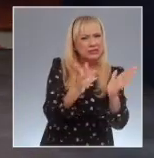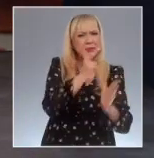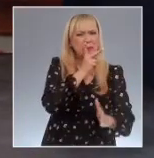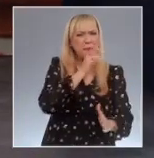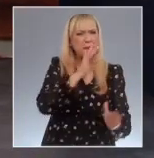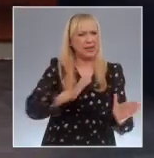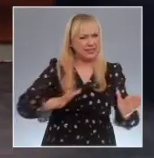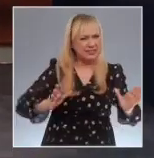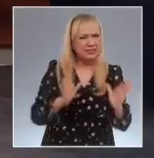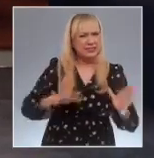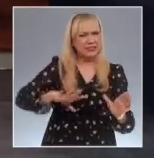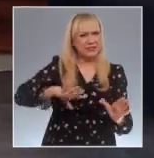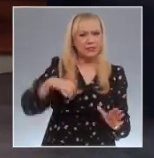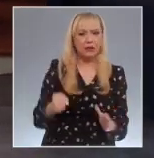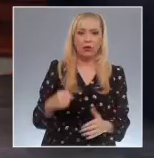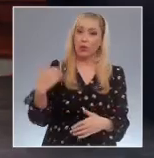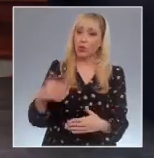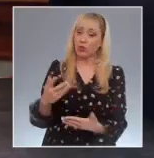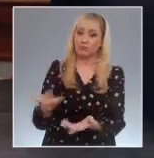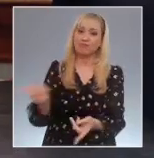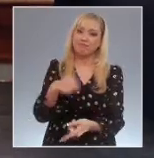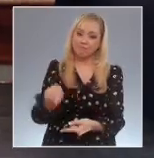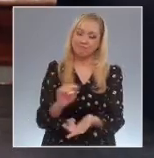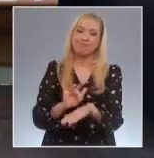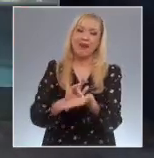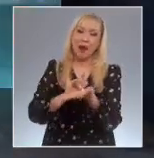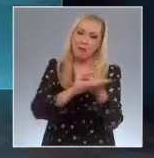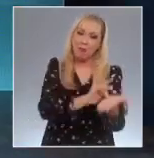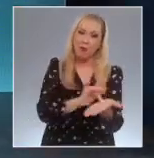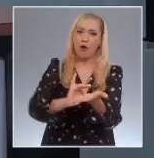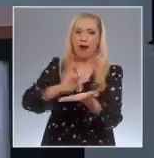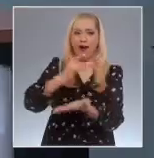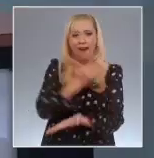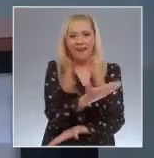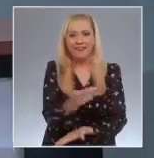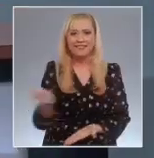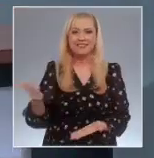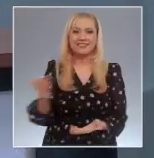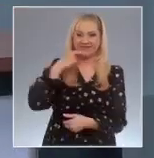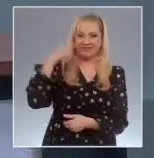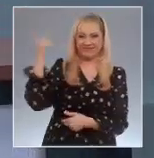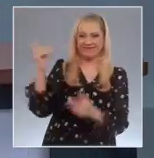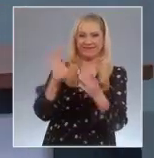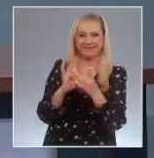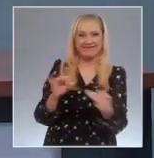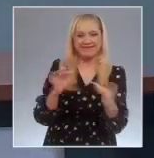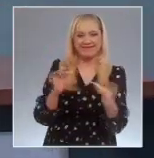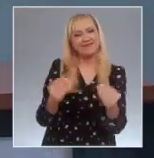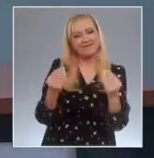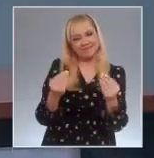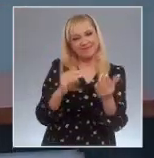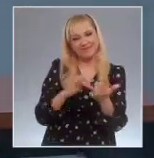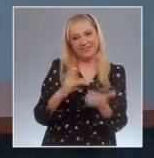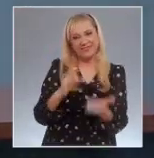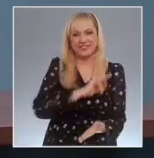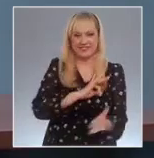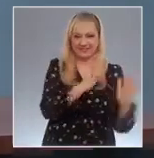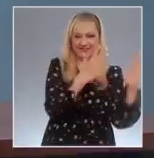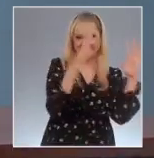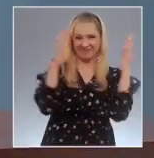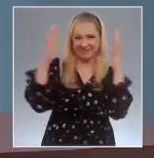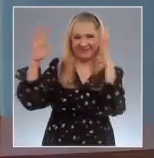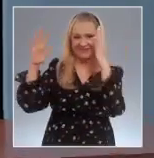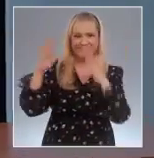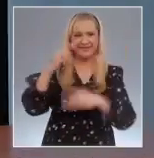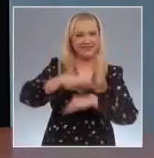Es la información que tenemos. Muchas gracias, Juan Carlos, por tu reporte y enhorabuena por los juzgadores. En otras noticias,